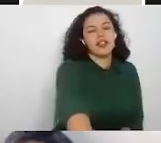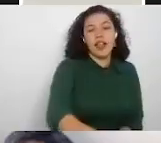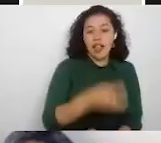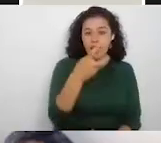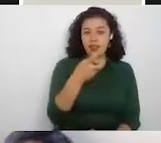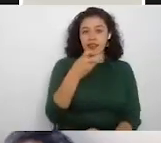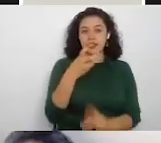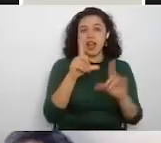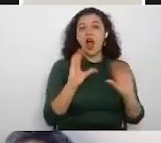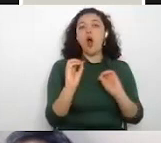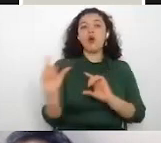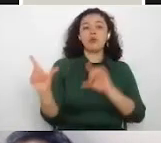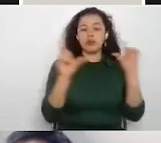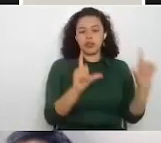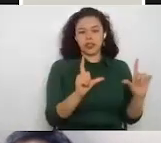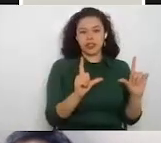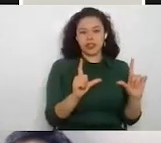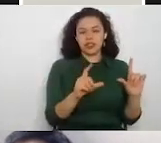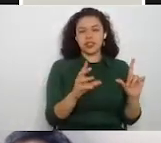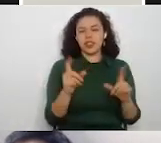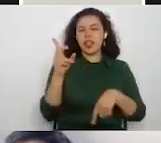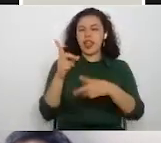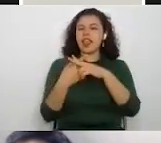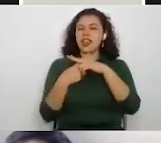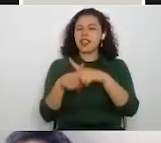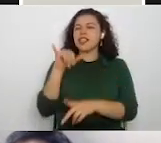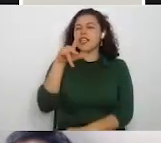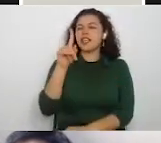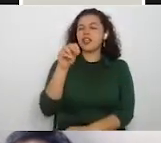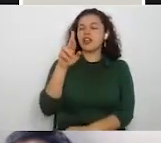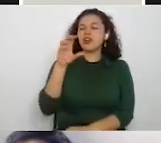La anterior, para donde dice introducción.